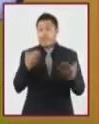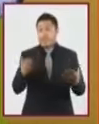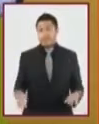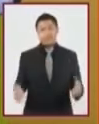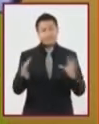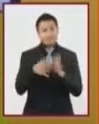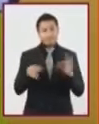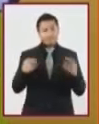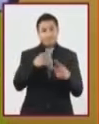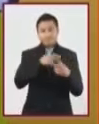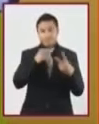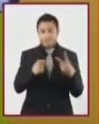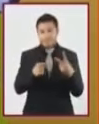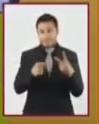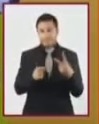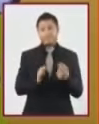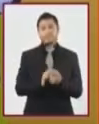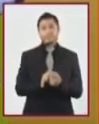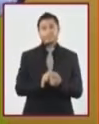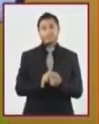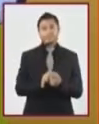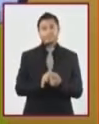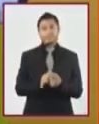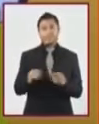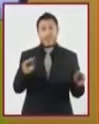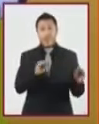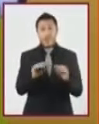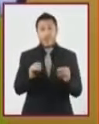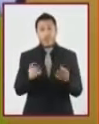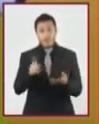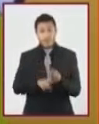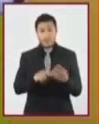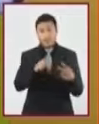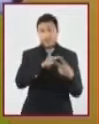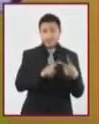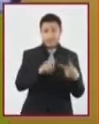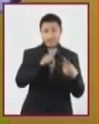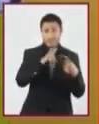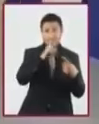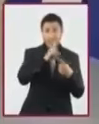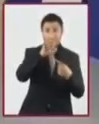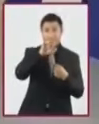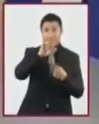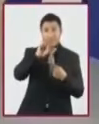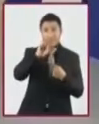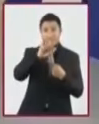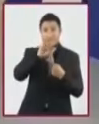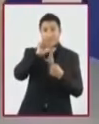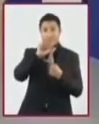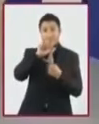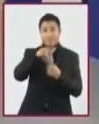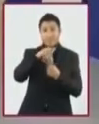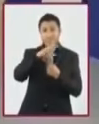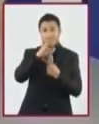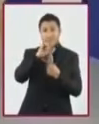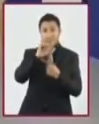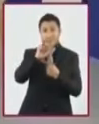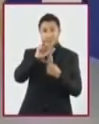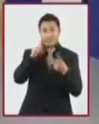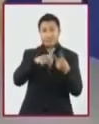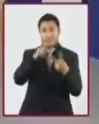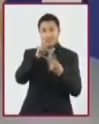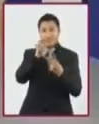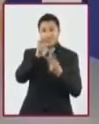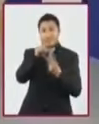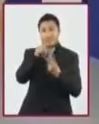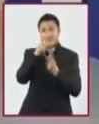definir dos elementos básicos del movimiento, la distancia y el desplazamiento. Maestra, ¿qué le parece si vemos